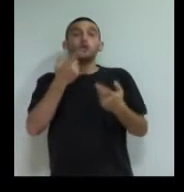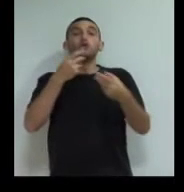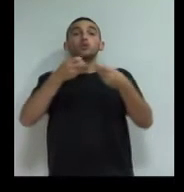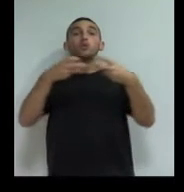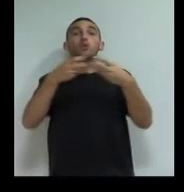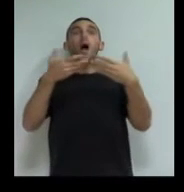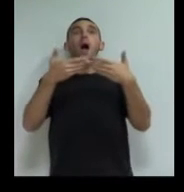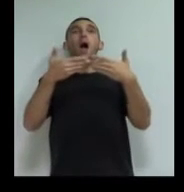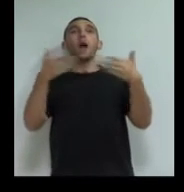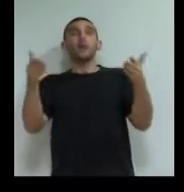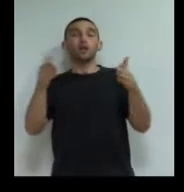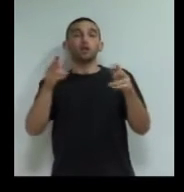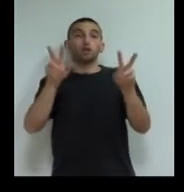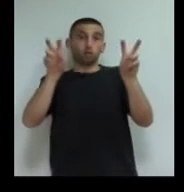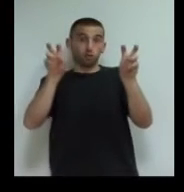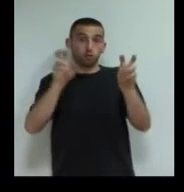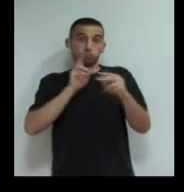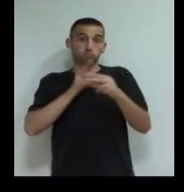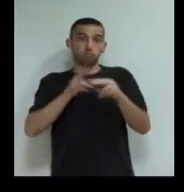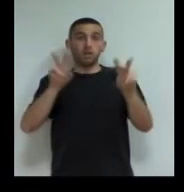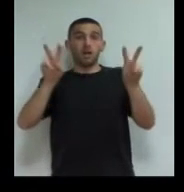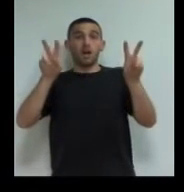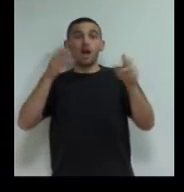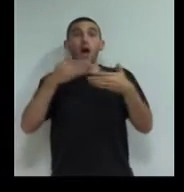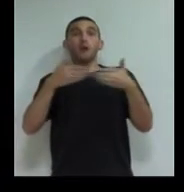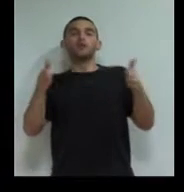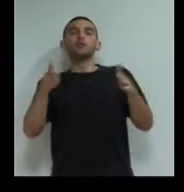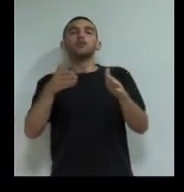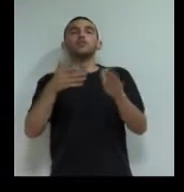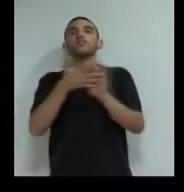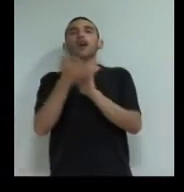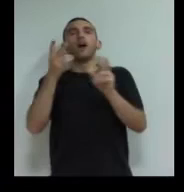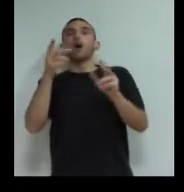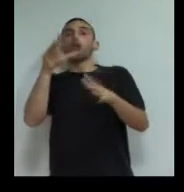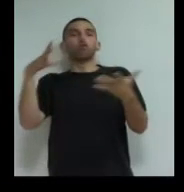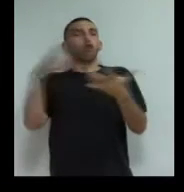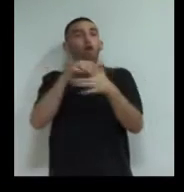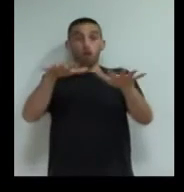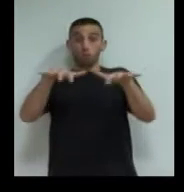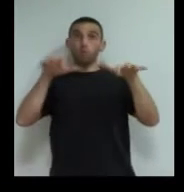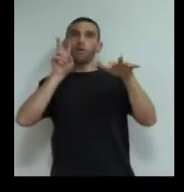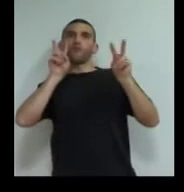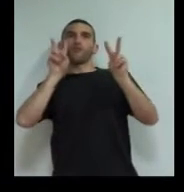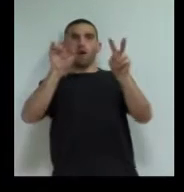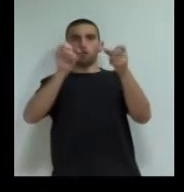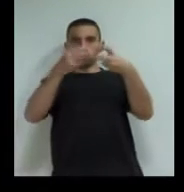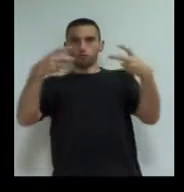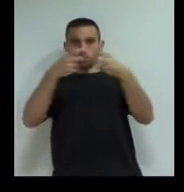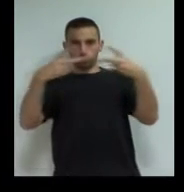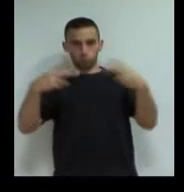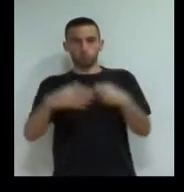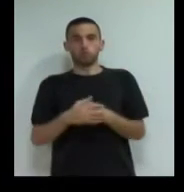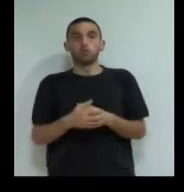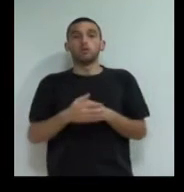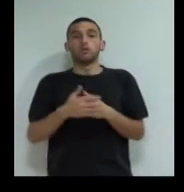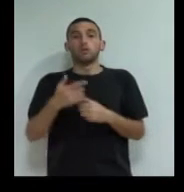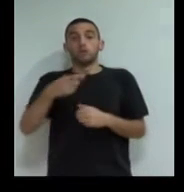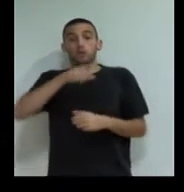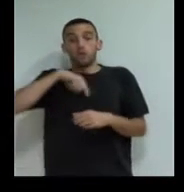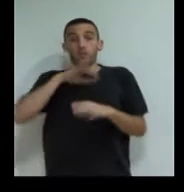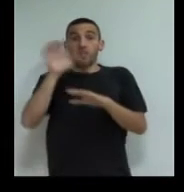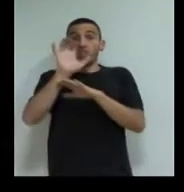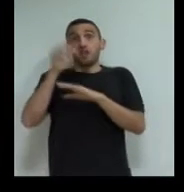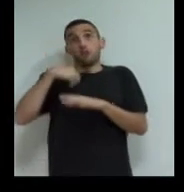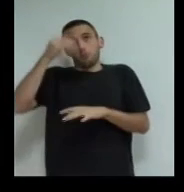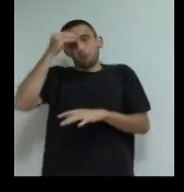en abierto, básicamente abierto, como bien dices, está visible a todo el mundo. O sea, lo que hacemos es, en nuestro caso, bueno, en el caso del cine supongo que